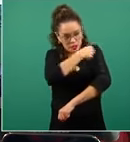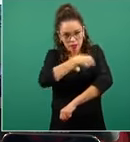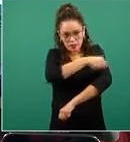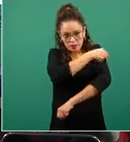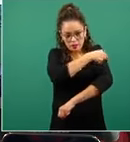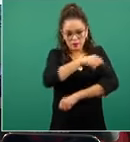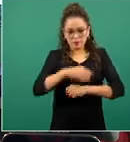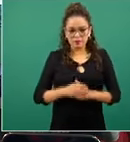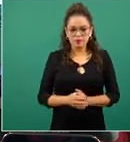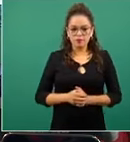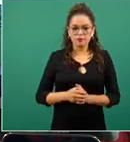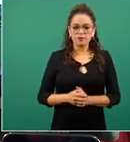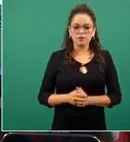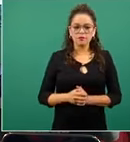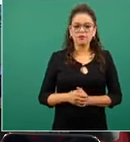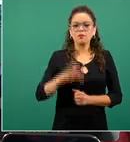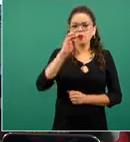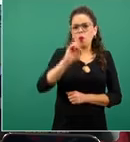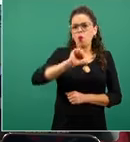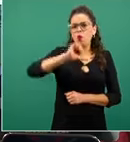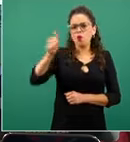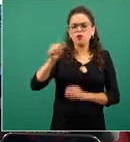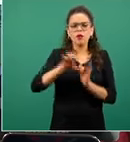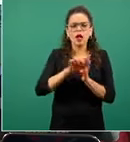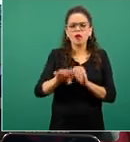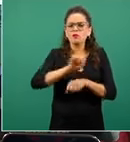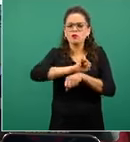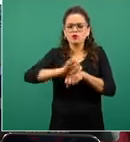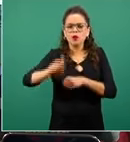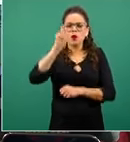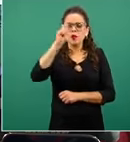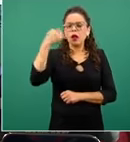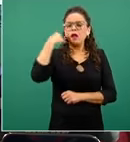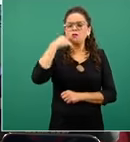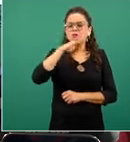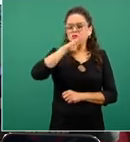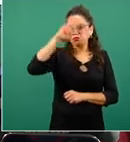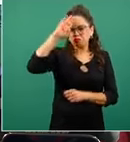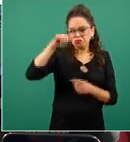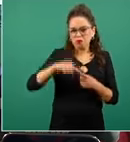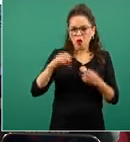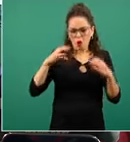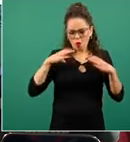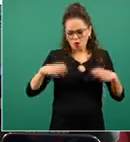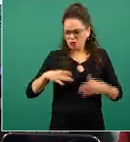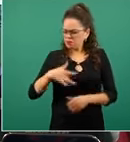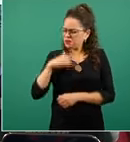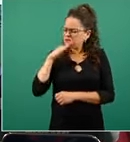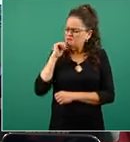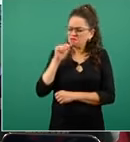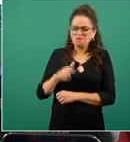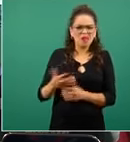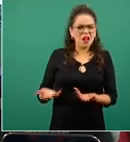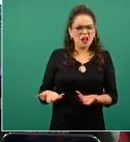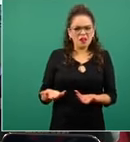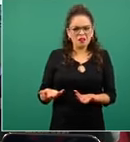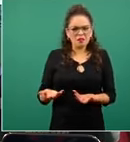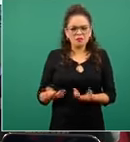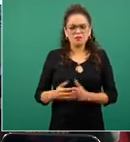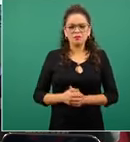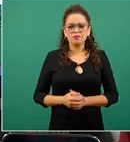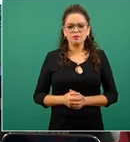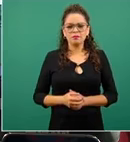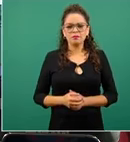son leves, febrícula, malestar general, y que además tienen la característica, tanto estos locales como